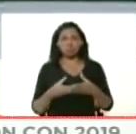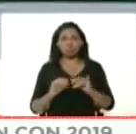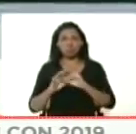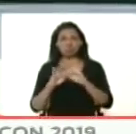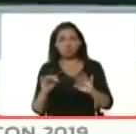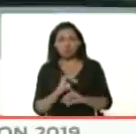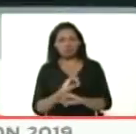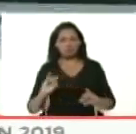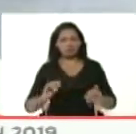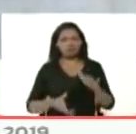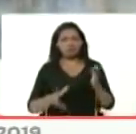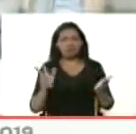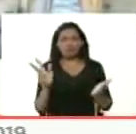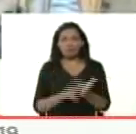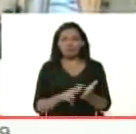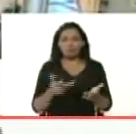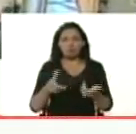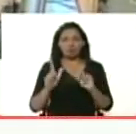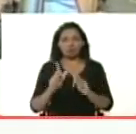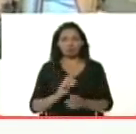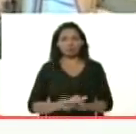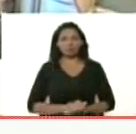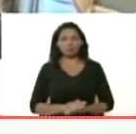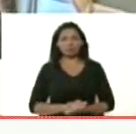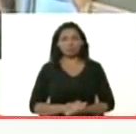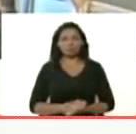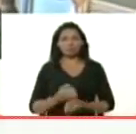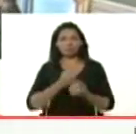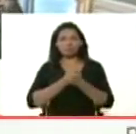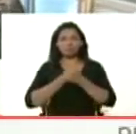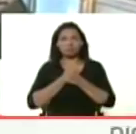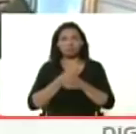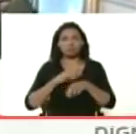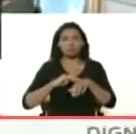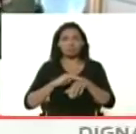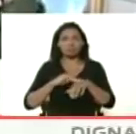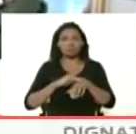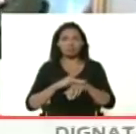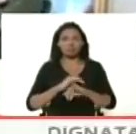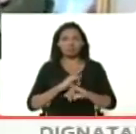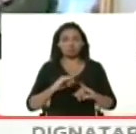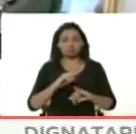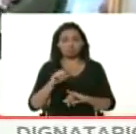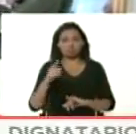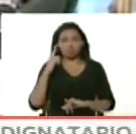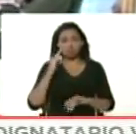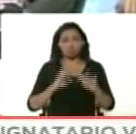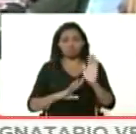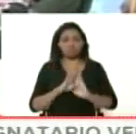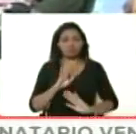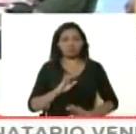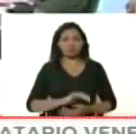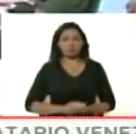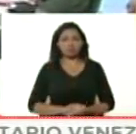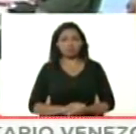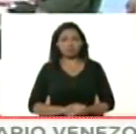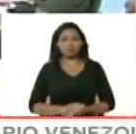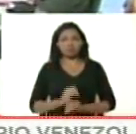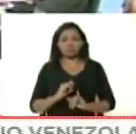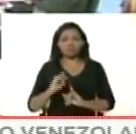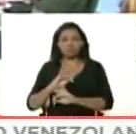fue aprobado. Mi querido ministro. Gracias, presidente. Cada vez lo quiero más. Gracias.